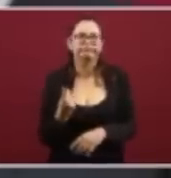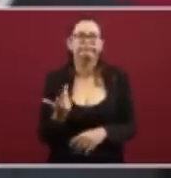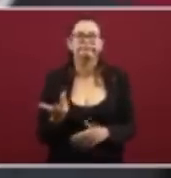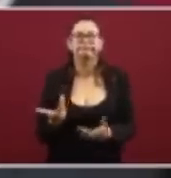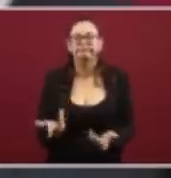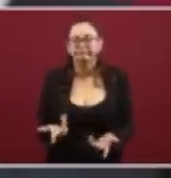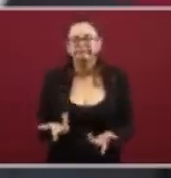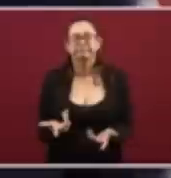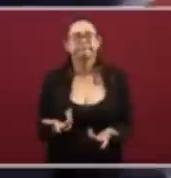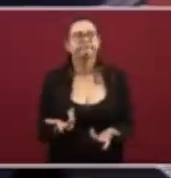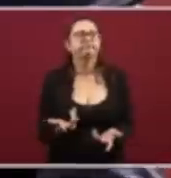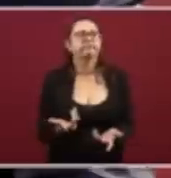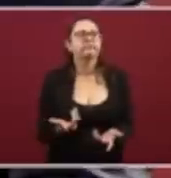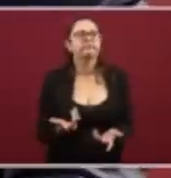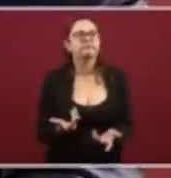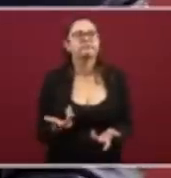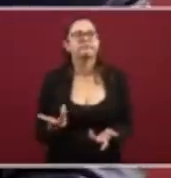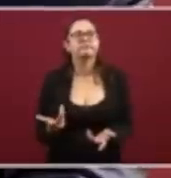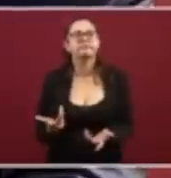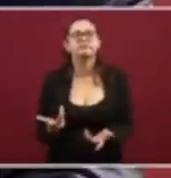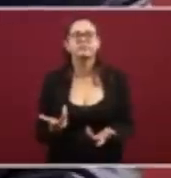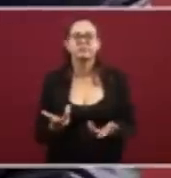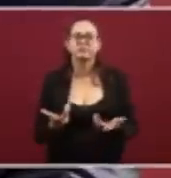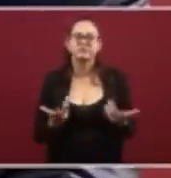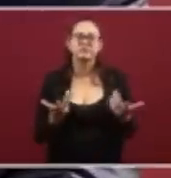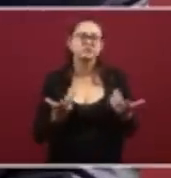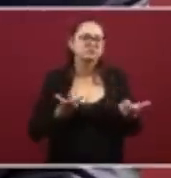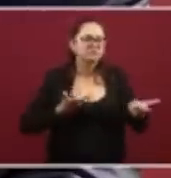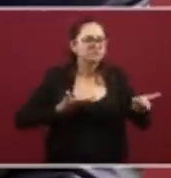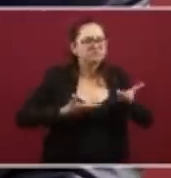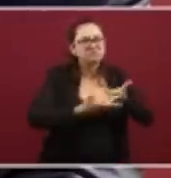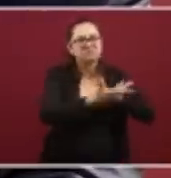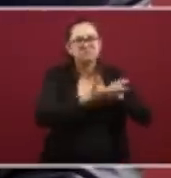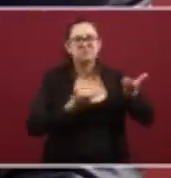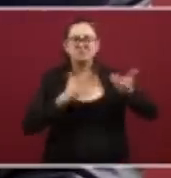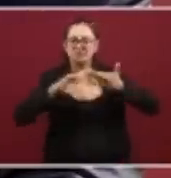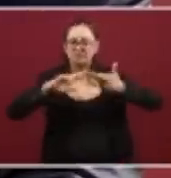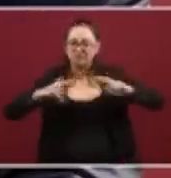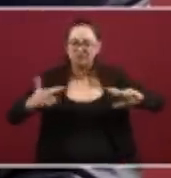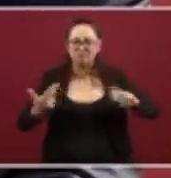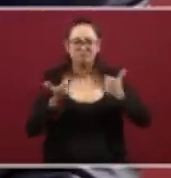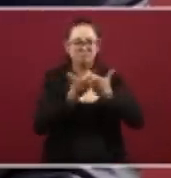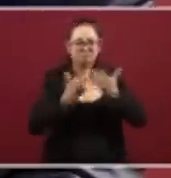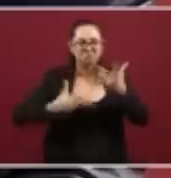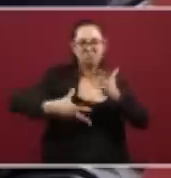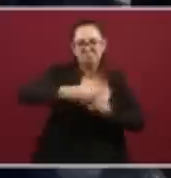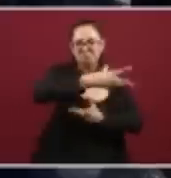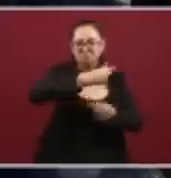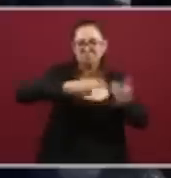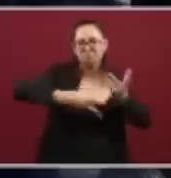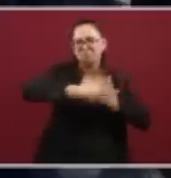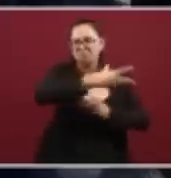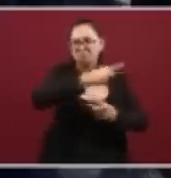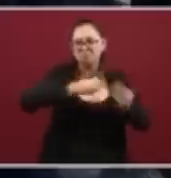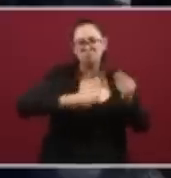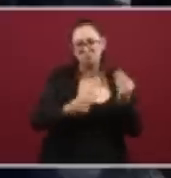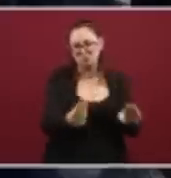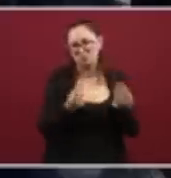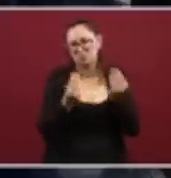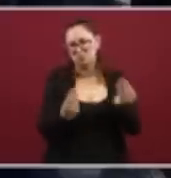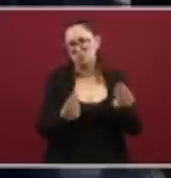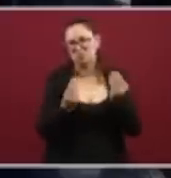pues mucha integración económica comercial entre méxico y eeuu